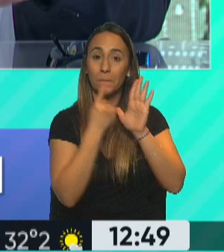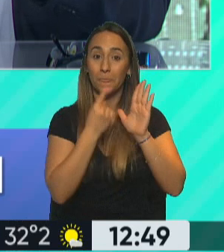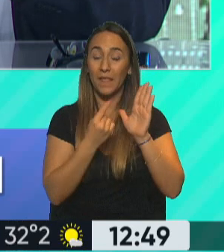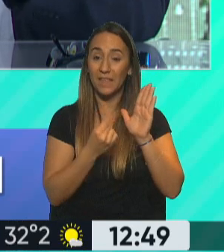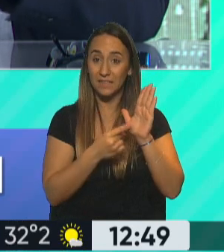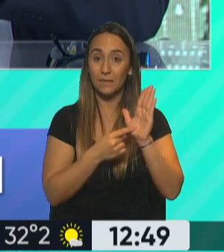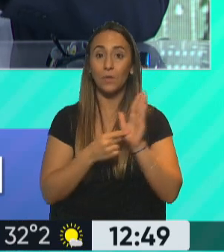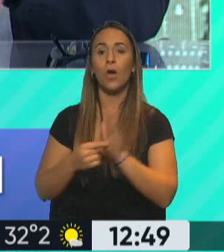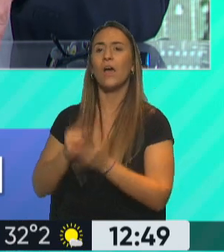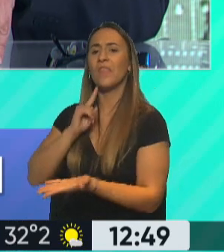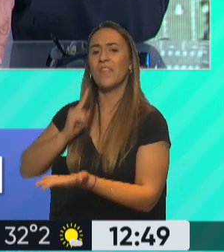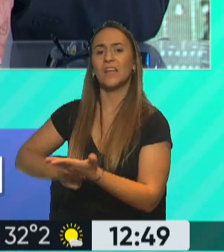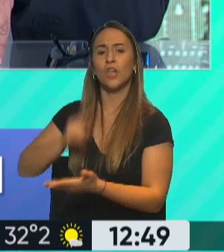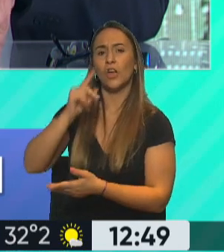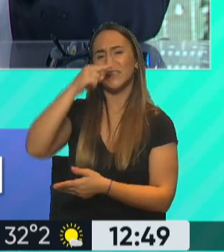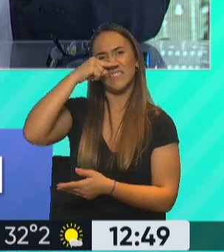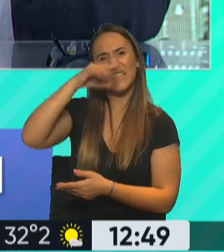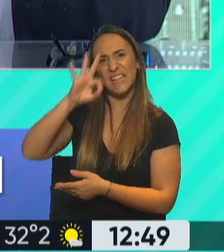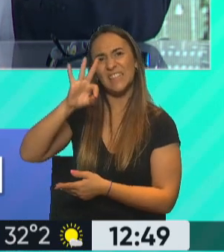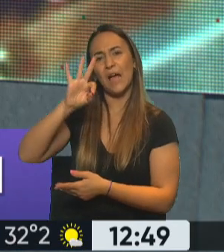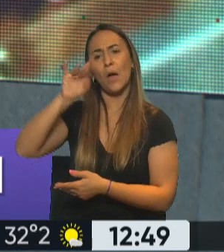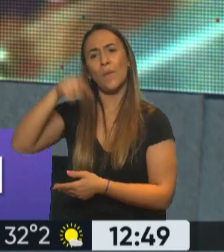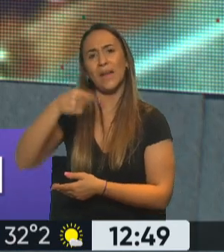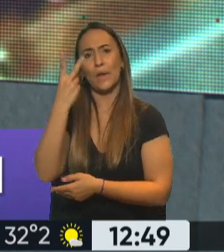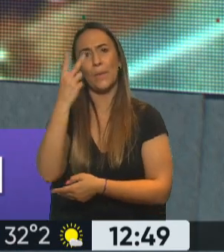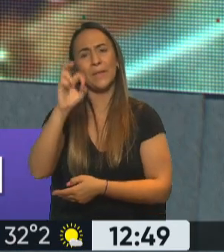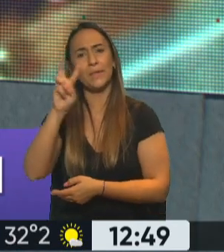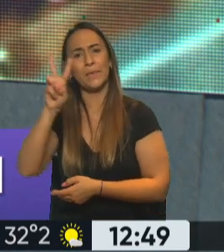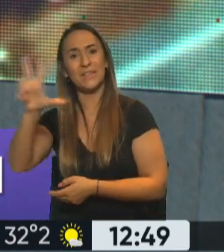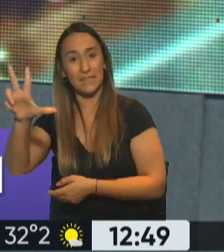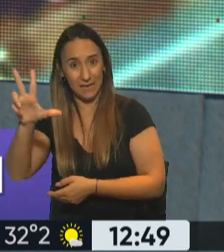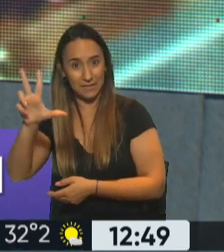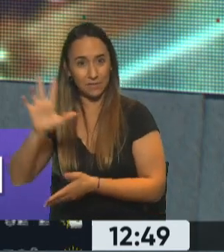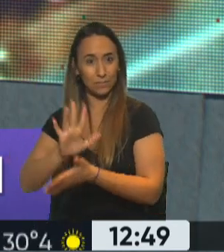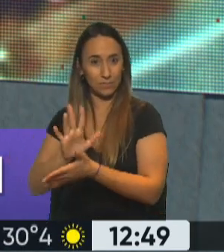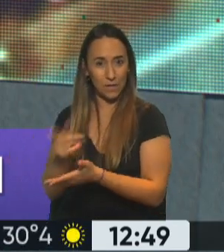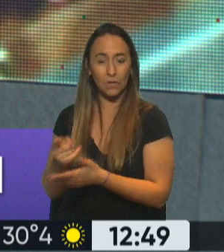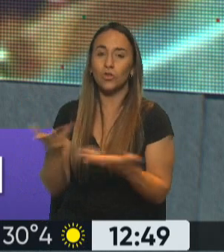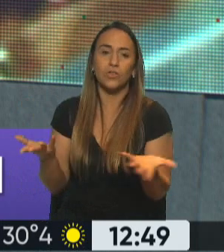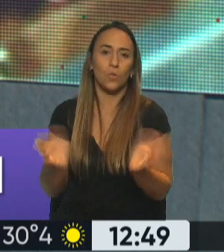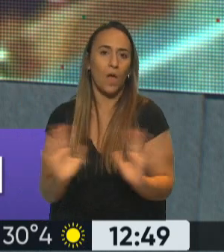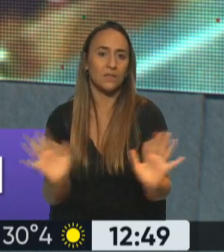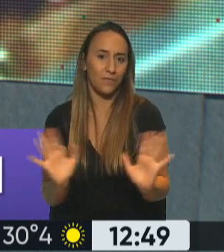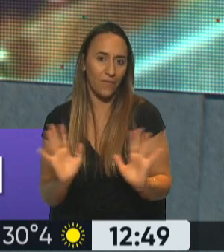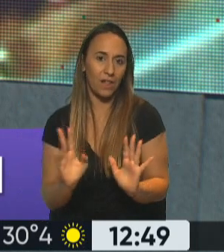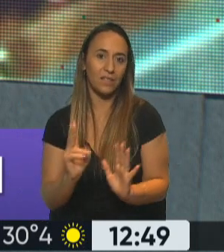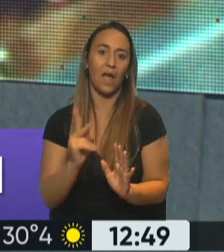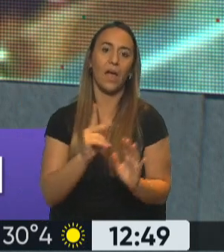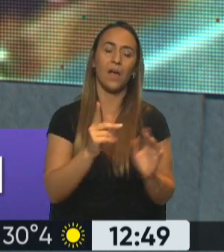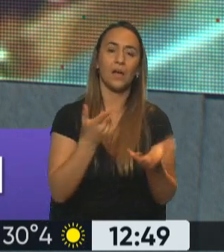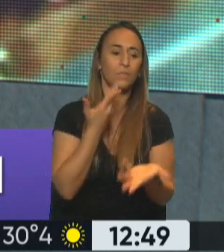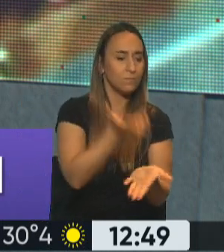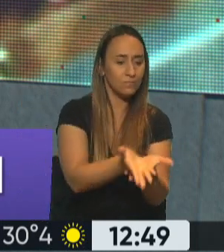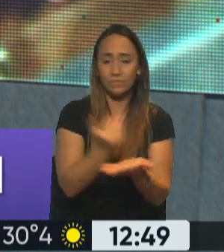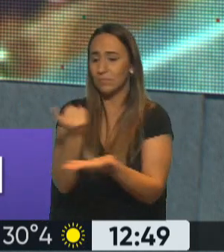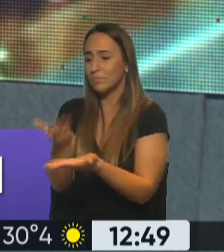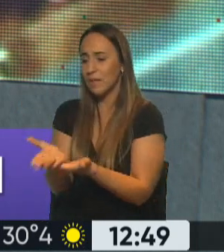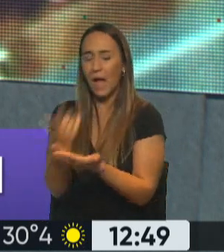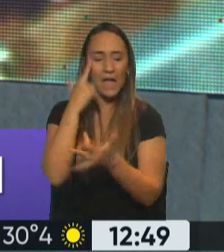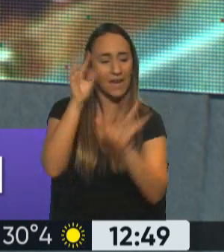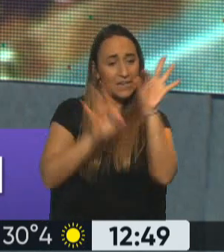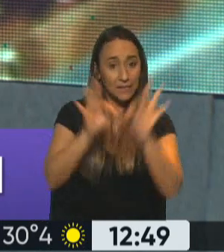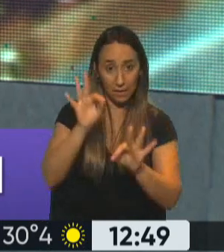el DNU 70/2023. Es decir, que no sería necesaria la conformación de esta comisión bicameral para analizar el decreto porque ya está